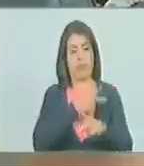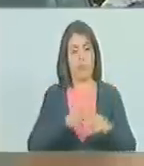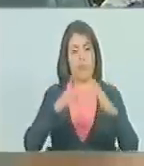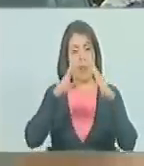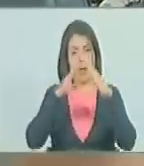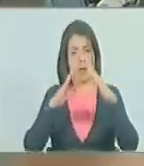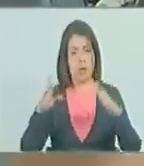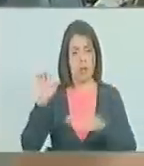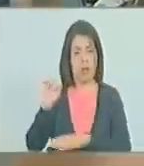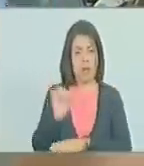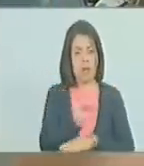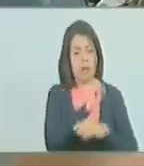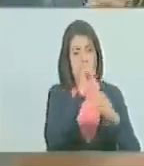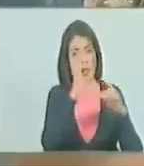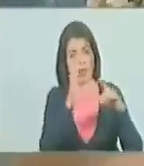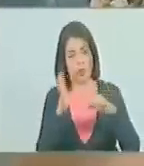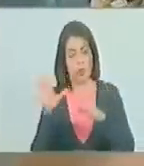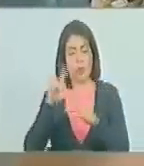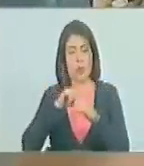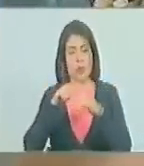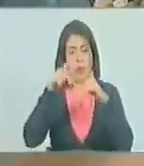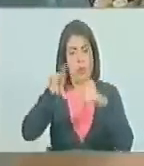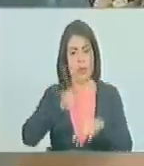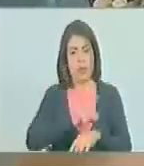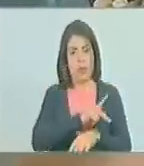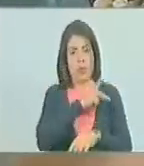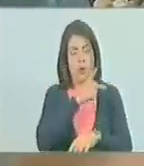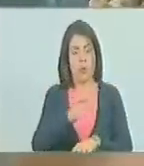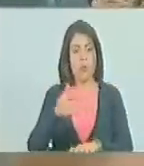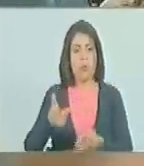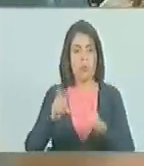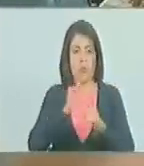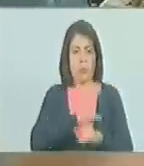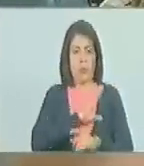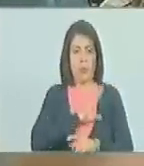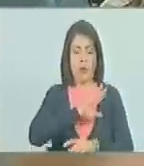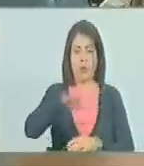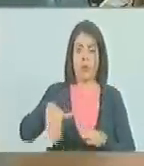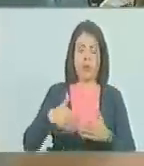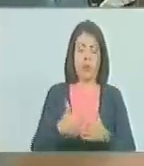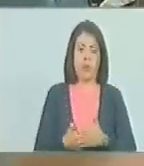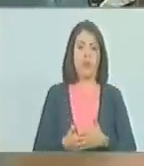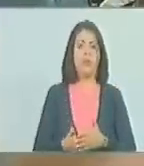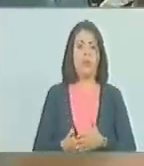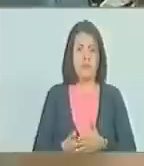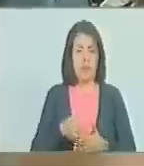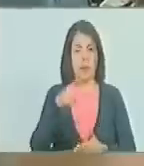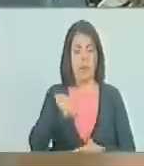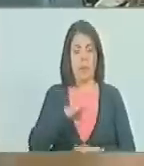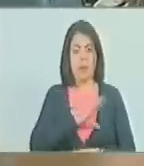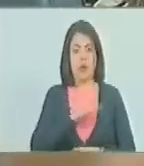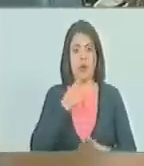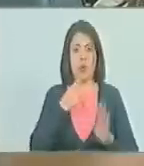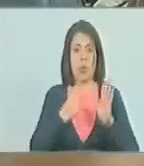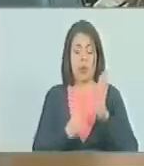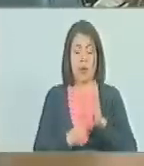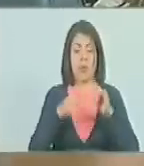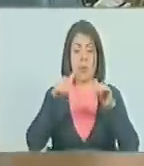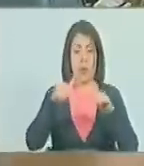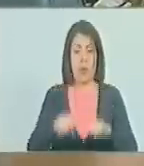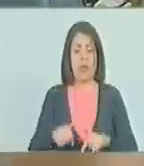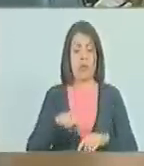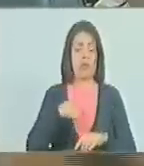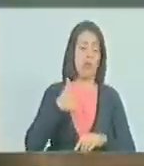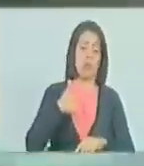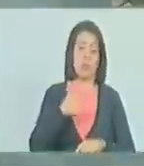que vence la sombra, y yo creo que ese poema hoy nos pertenece a todos y el verso también. Cumplimos esa parte,